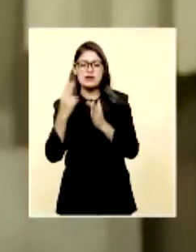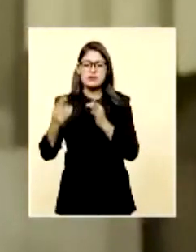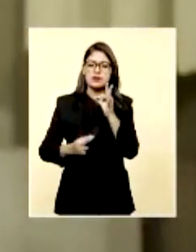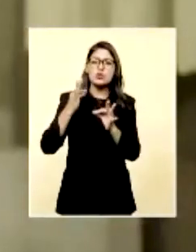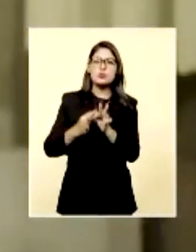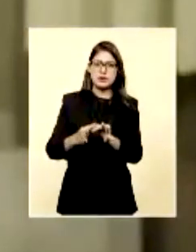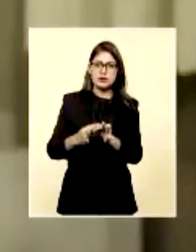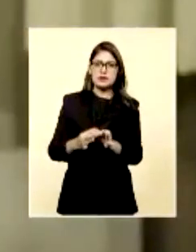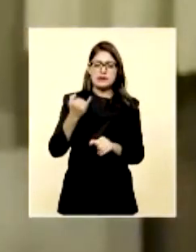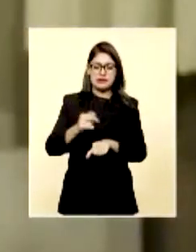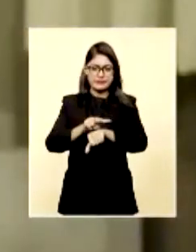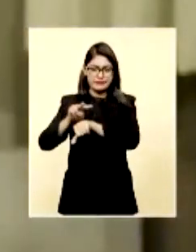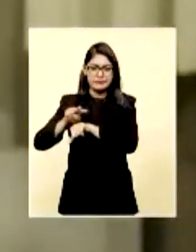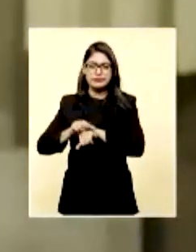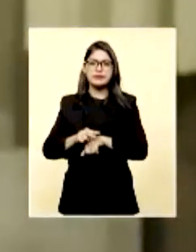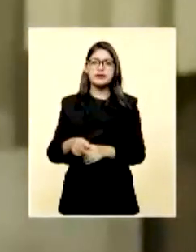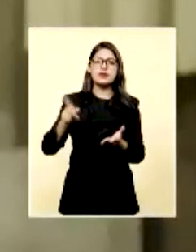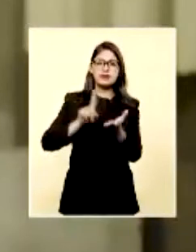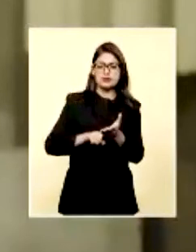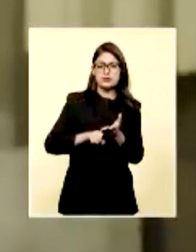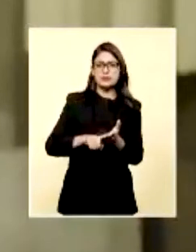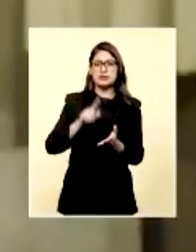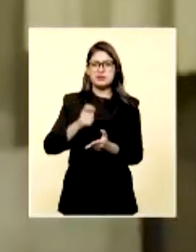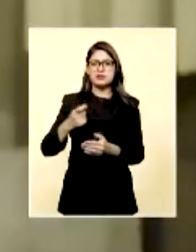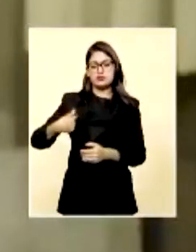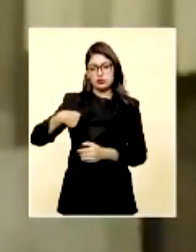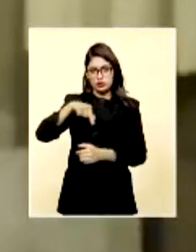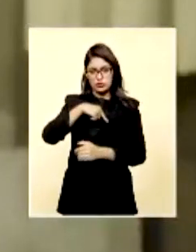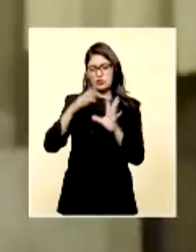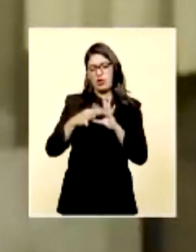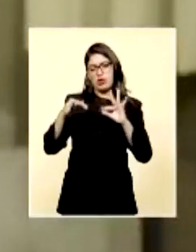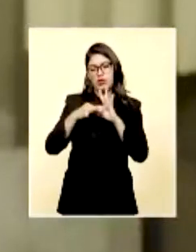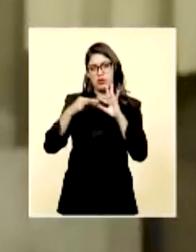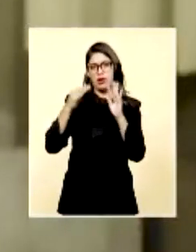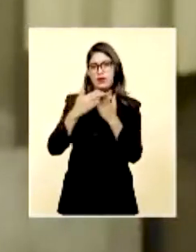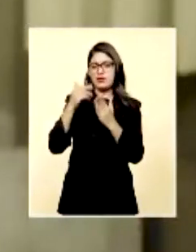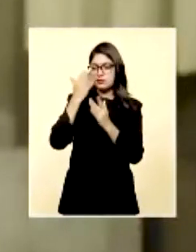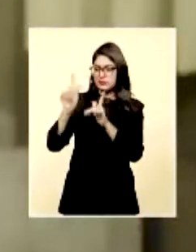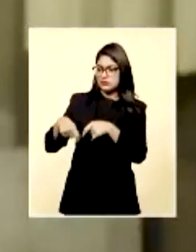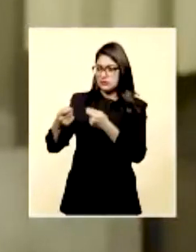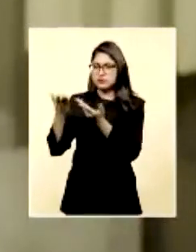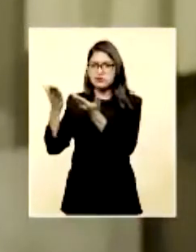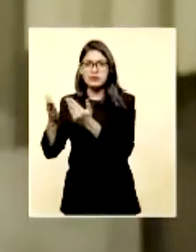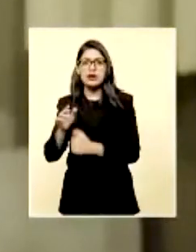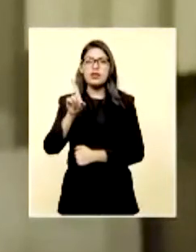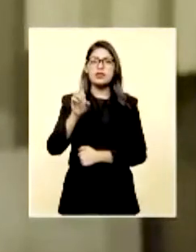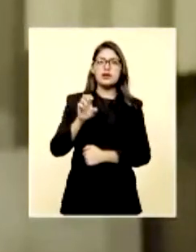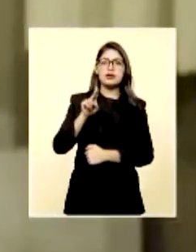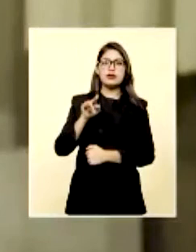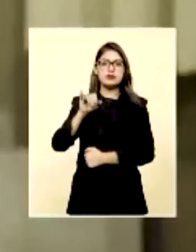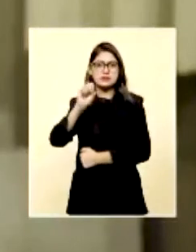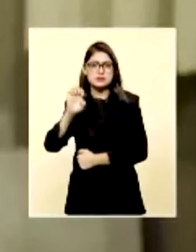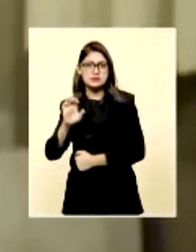fiscalización. Con estas pocas palabras, es un honor pasar a la palabra a Danice Antolini, que es profesora de